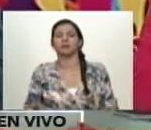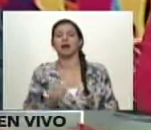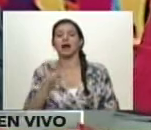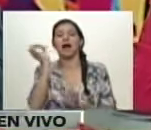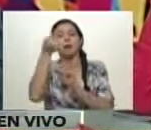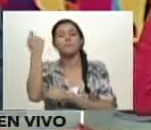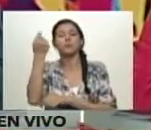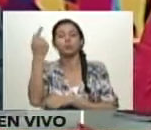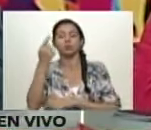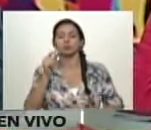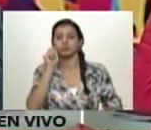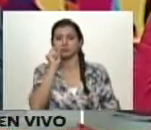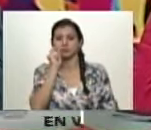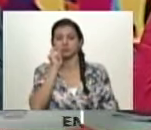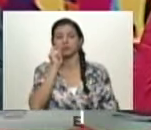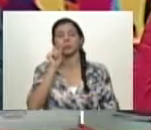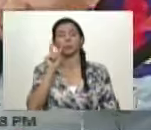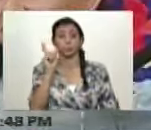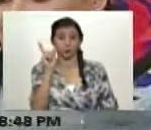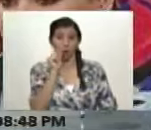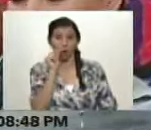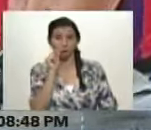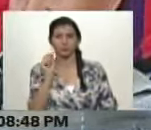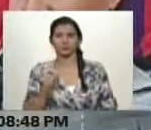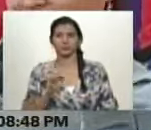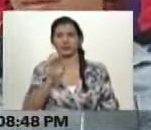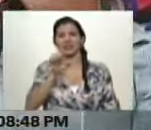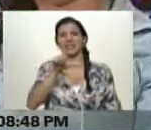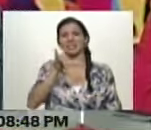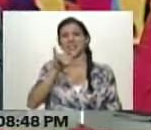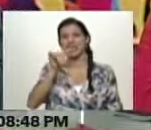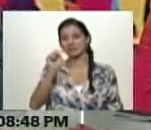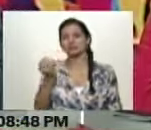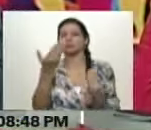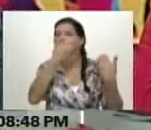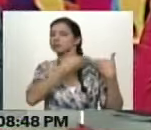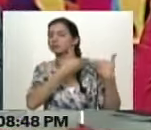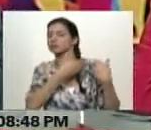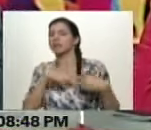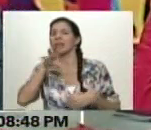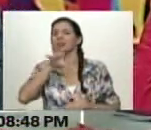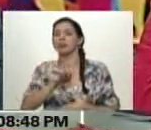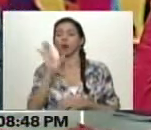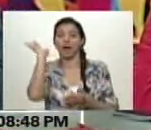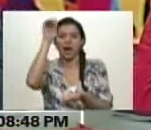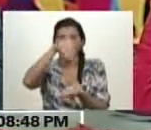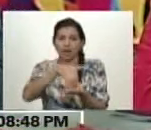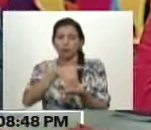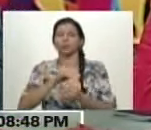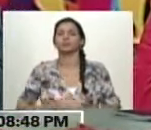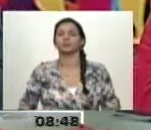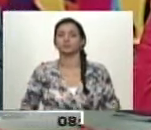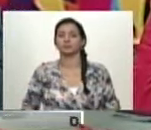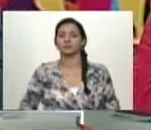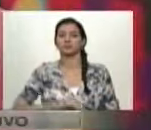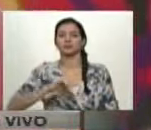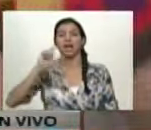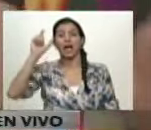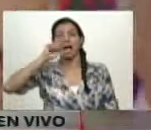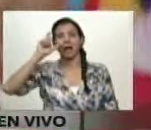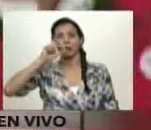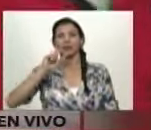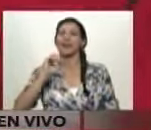Apure. Al compañero Elías Jagua, responsable del estado Aragua. Jagua en Aragua.